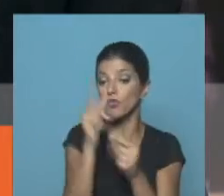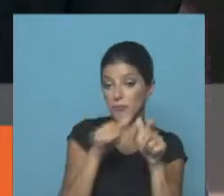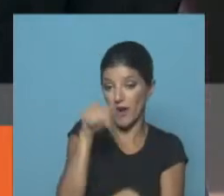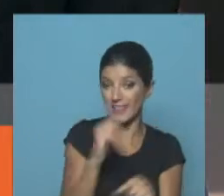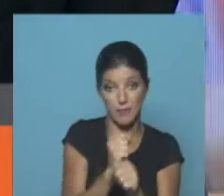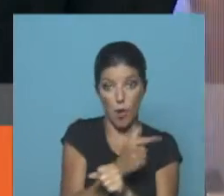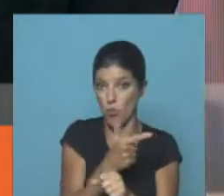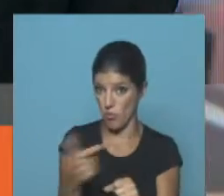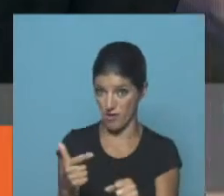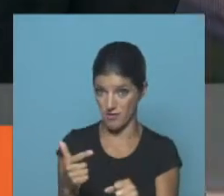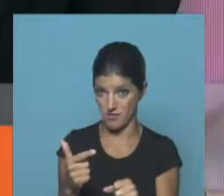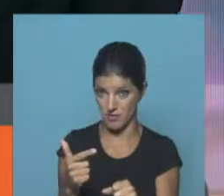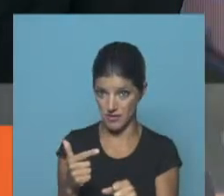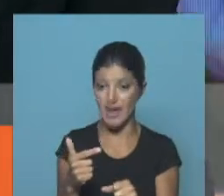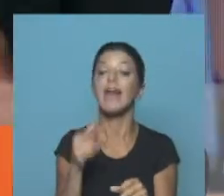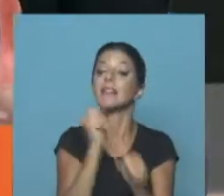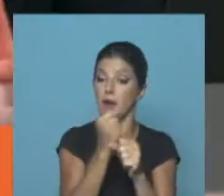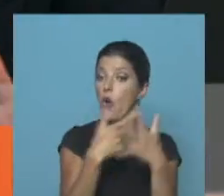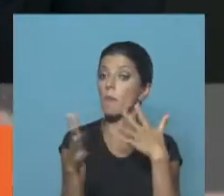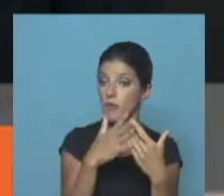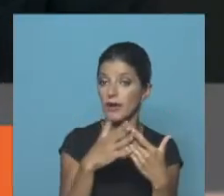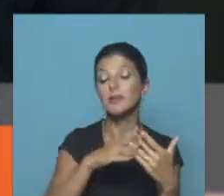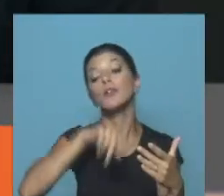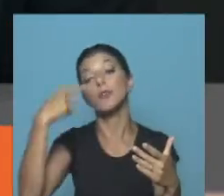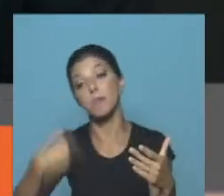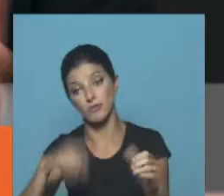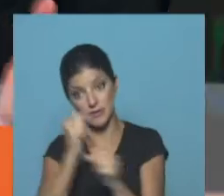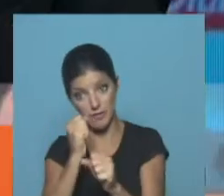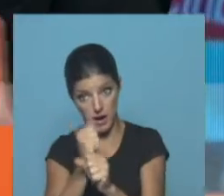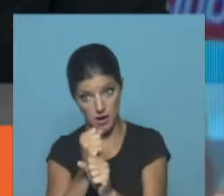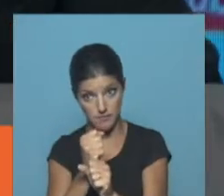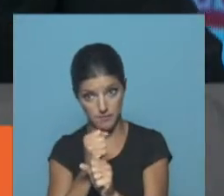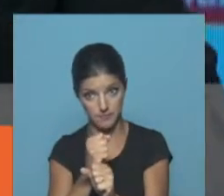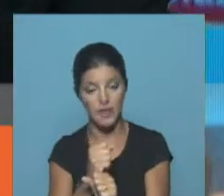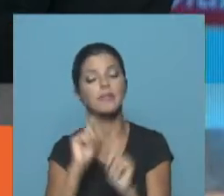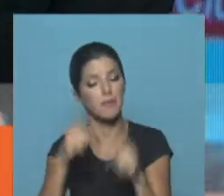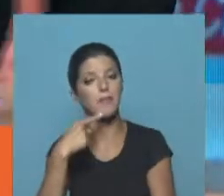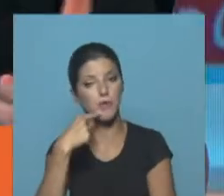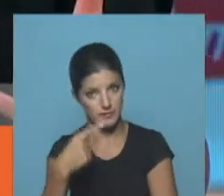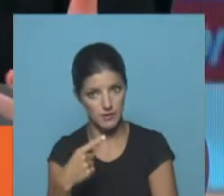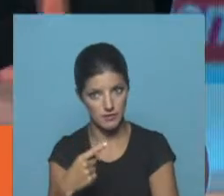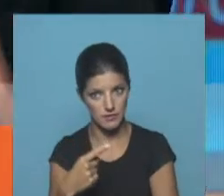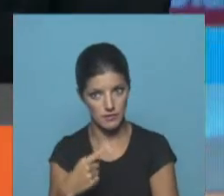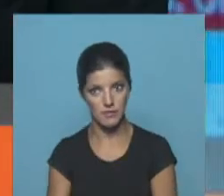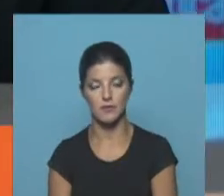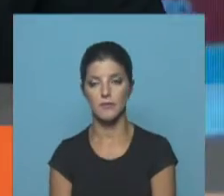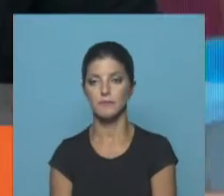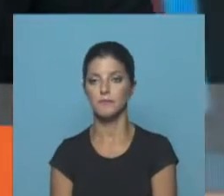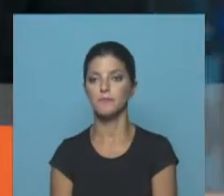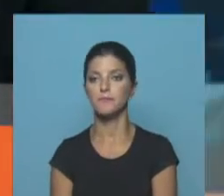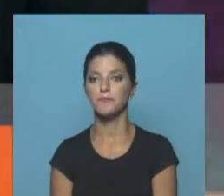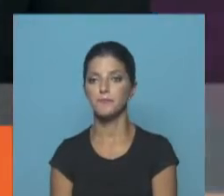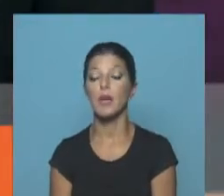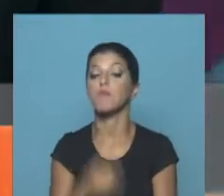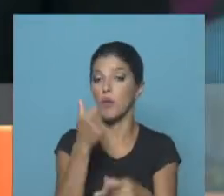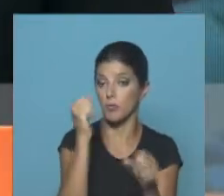trabajo de manufactura y ahora está trabajando en otras cosas, porque hay que decir que hay casi en términos de pleno empleo en Estados Unidos. Lo que pasa es que